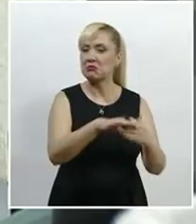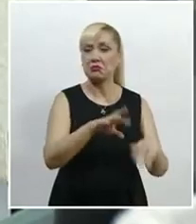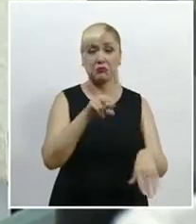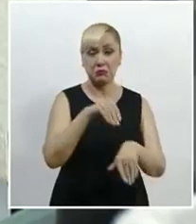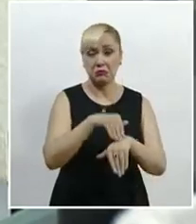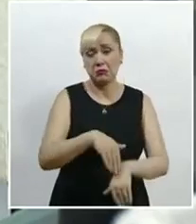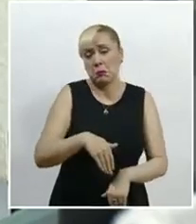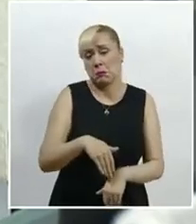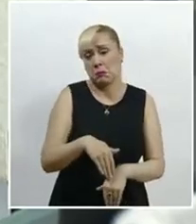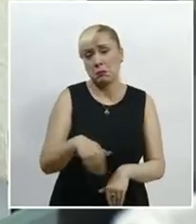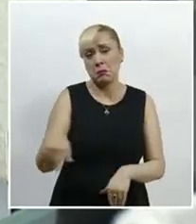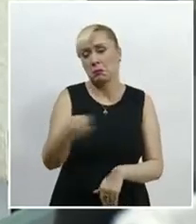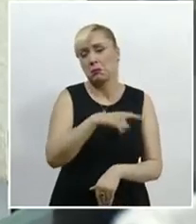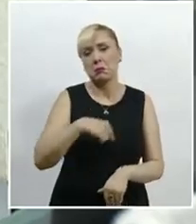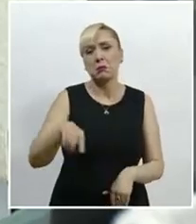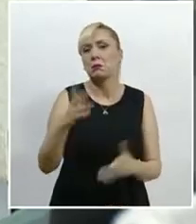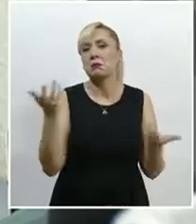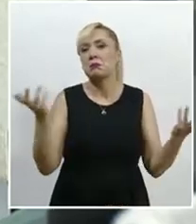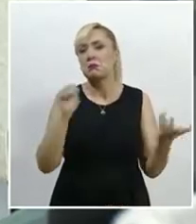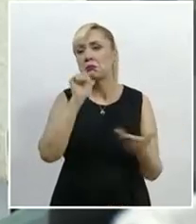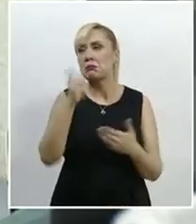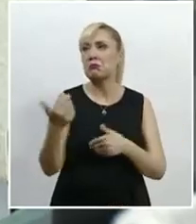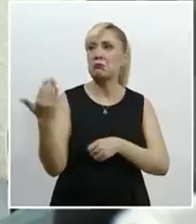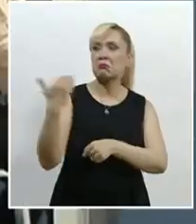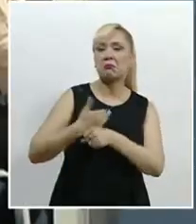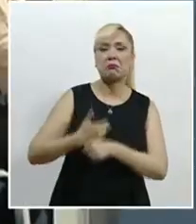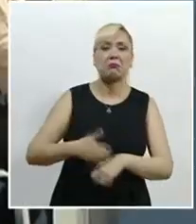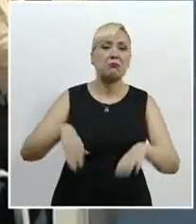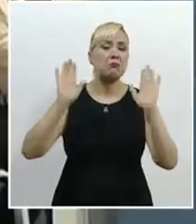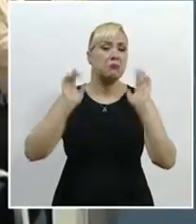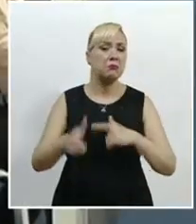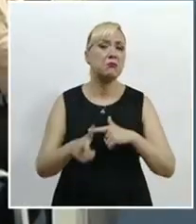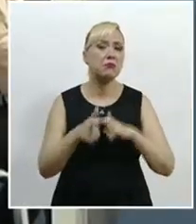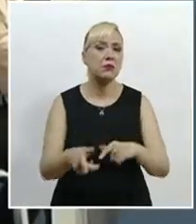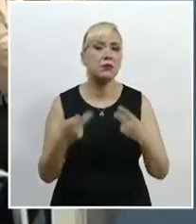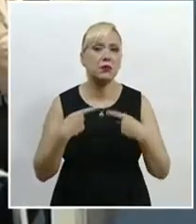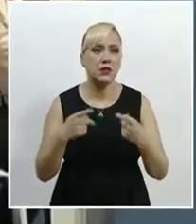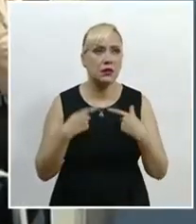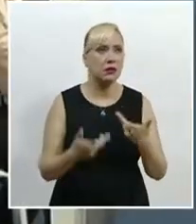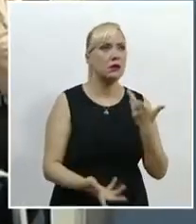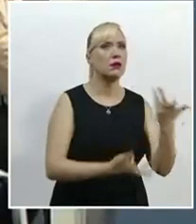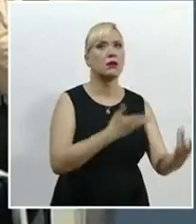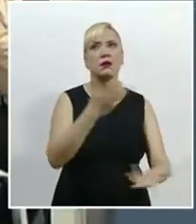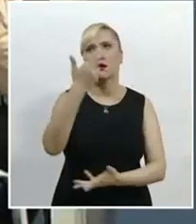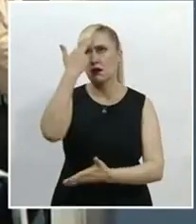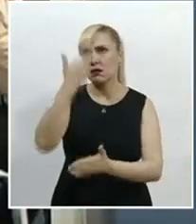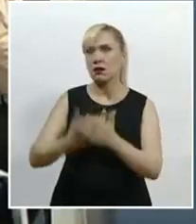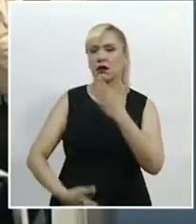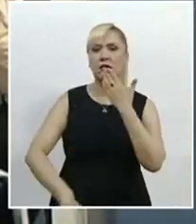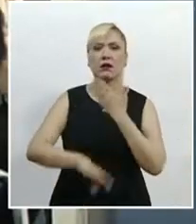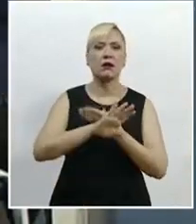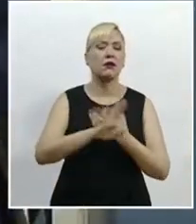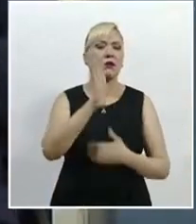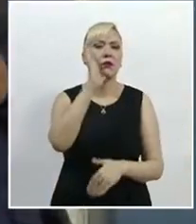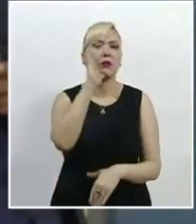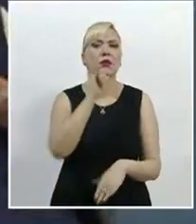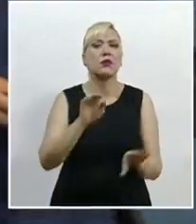las autoridades responsables no afronten consecuencias legales y que las personas cuyos derechos son violentados no tengan